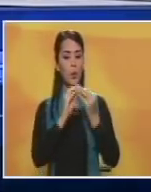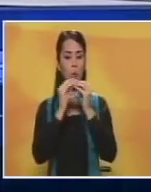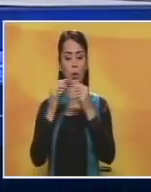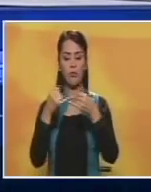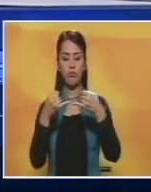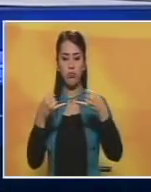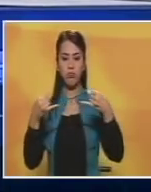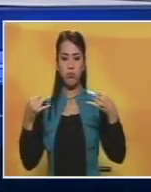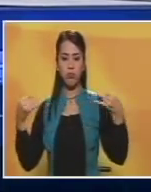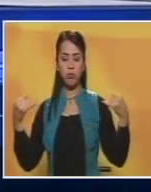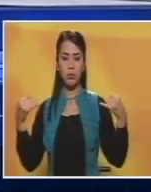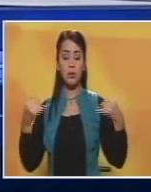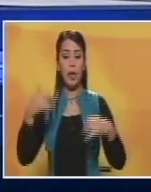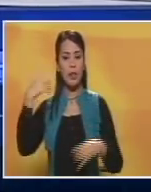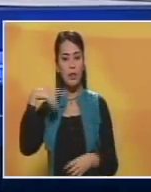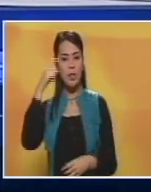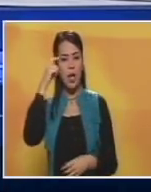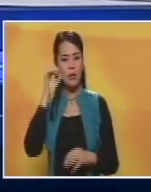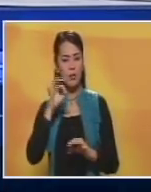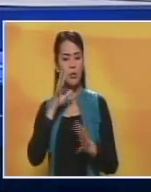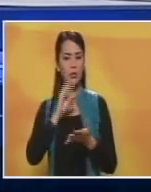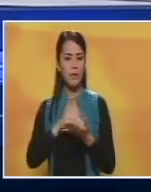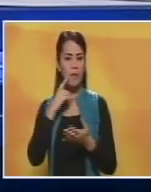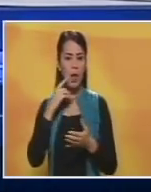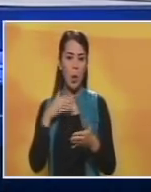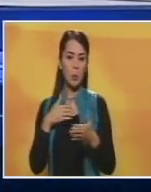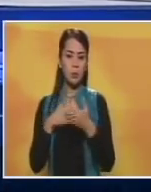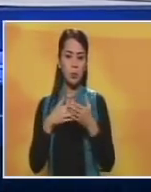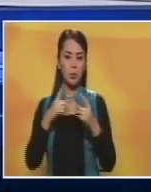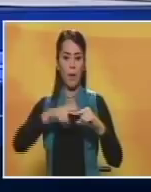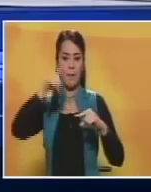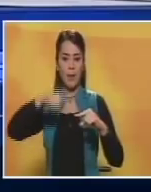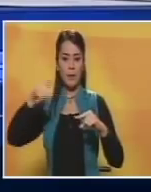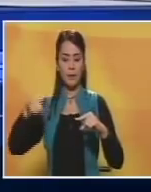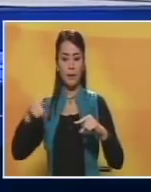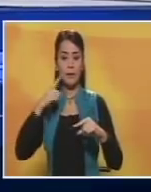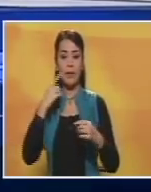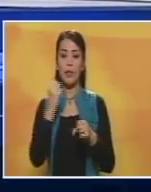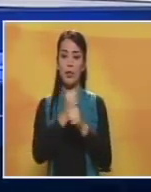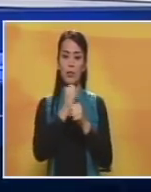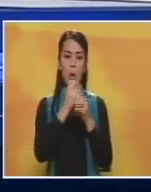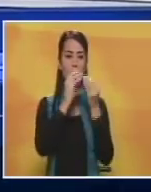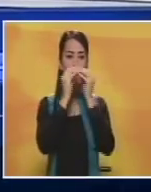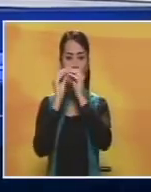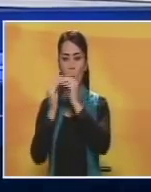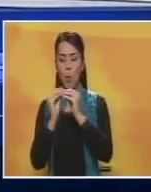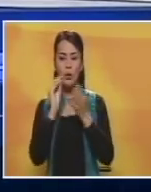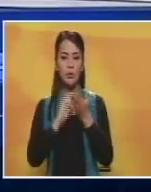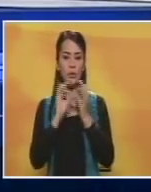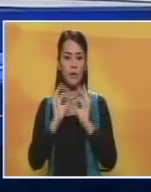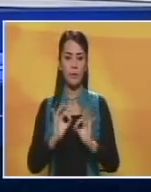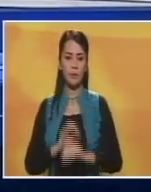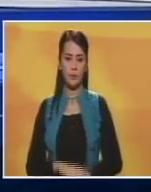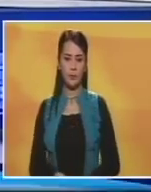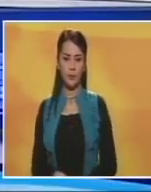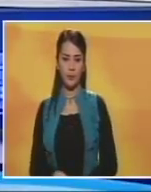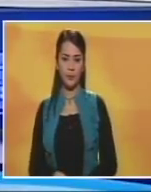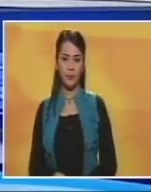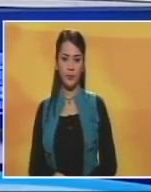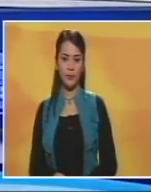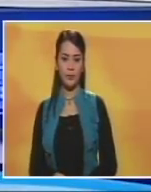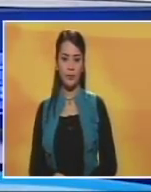cable seleccionado del día de ayer, habrá interrupciones de servicio mientras duren los trabajos y se activen los circuitos paulatinamente.